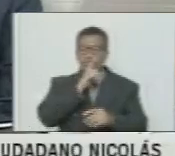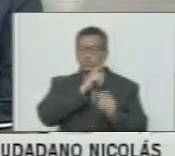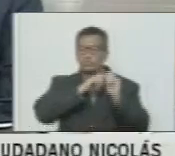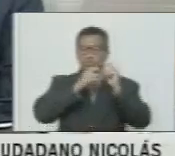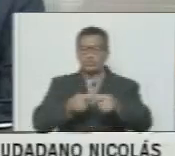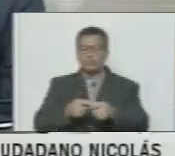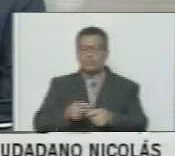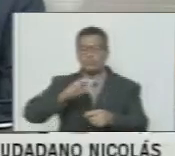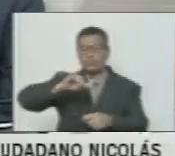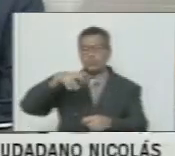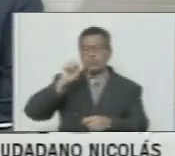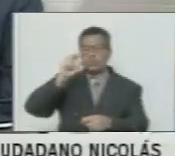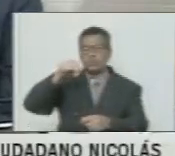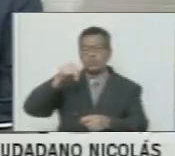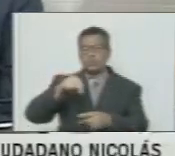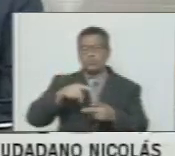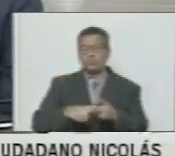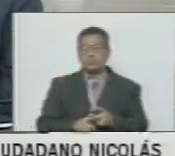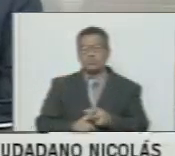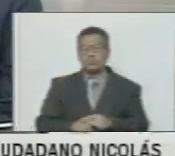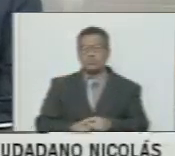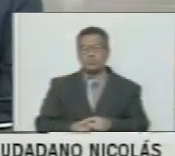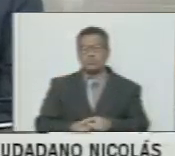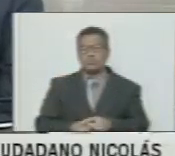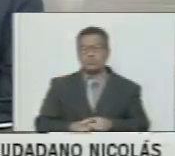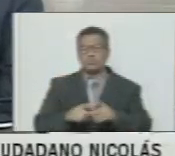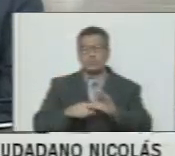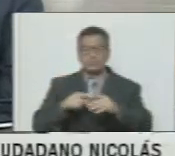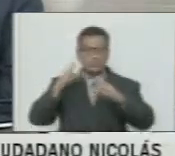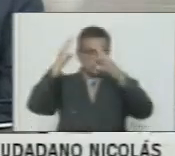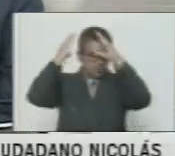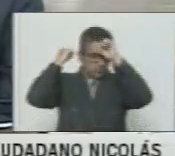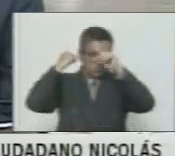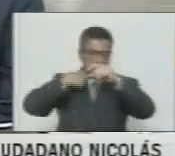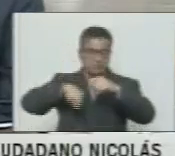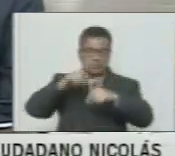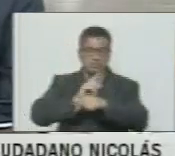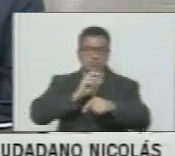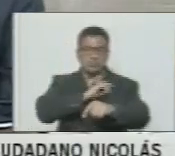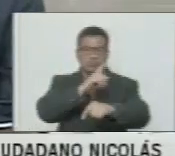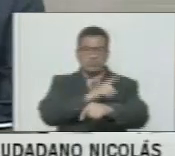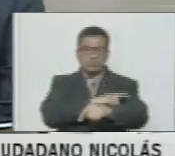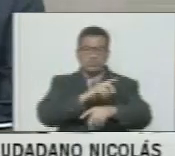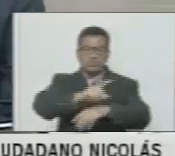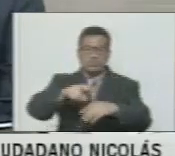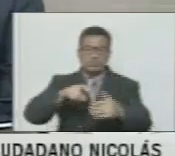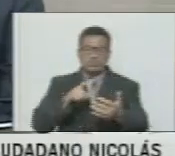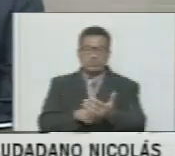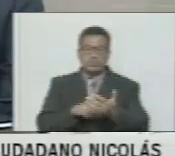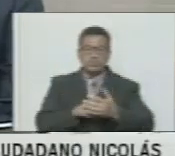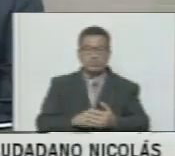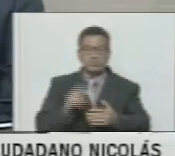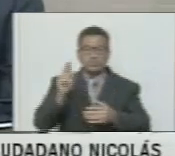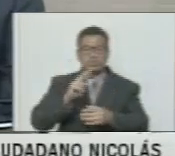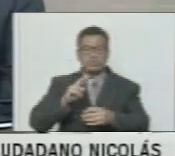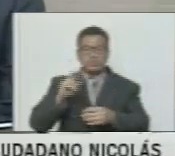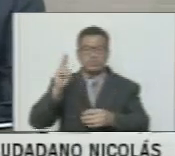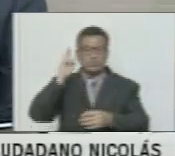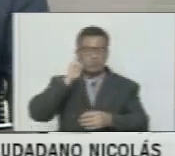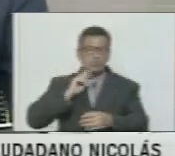del nombramiento del ciudadano Juan Bautista Arias Palacio como embajador extraordinario y plenipotenciario de